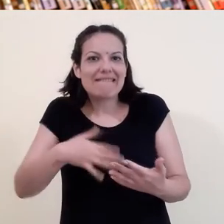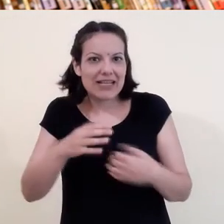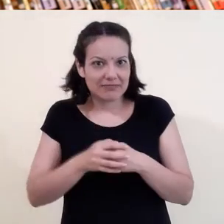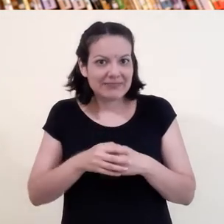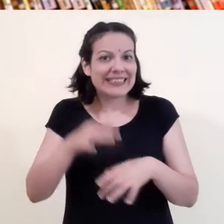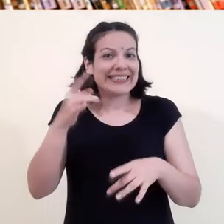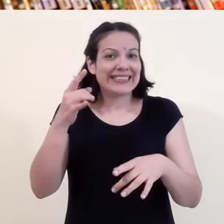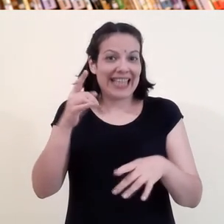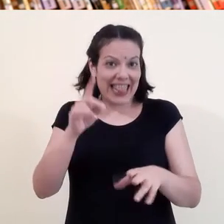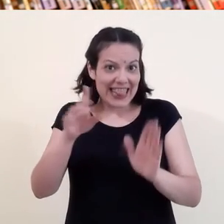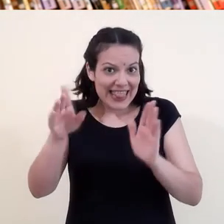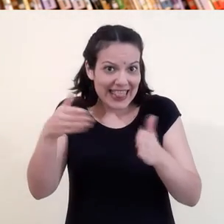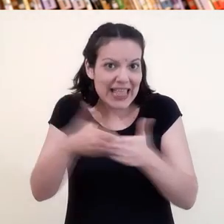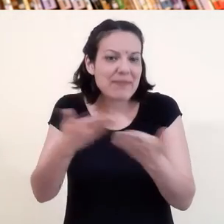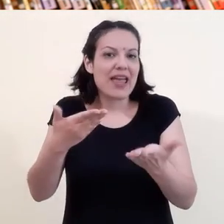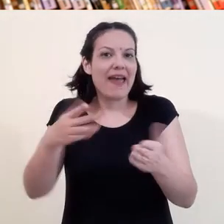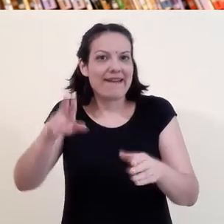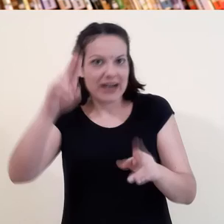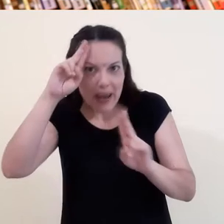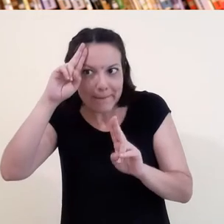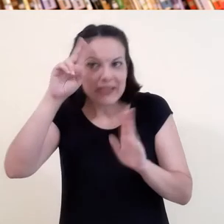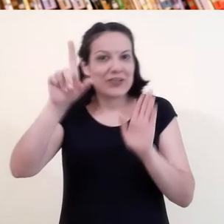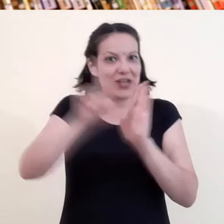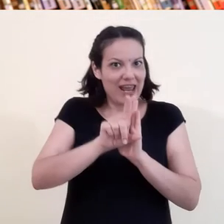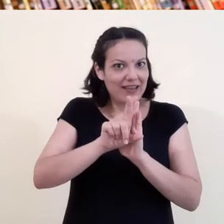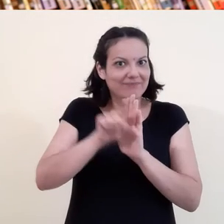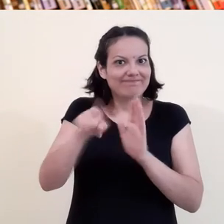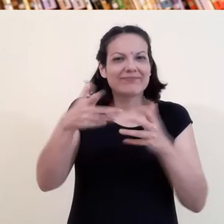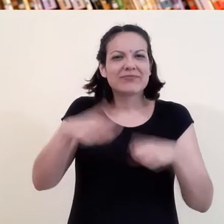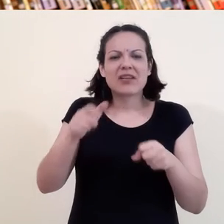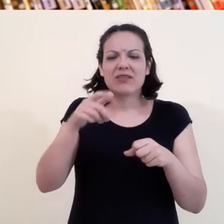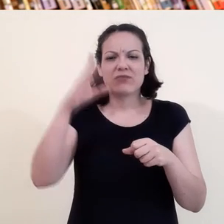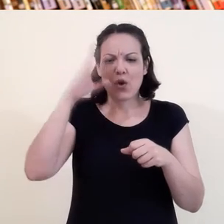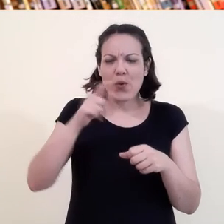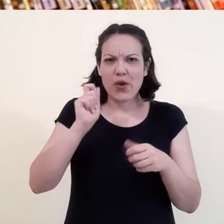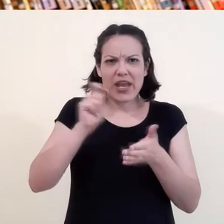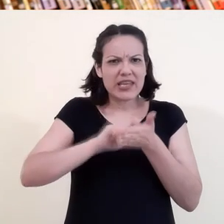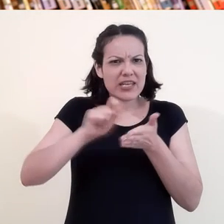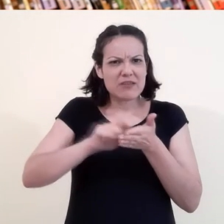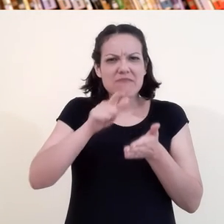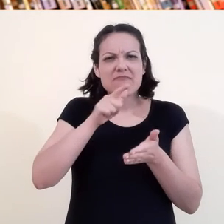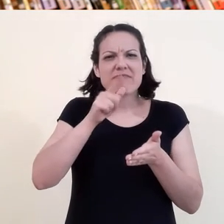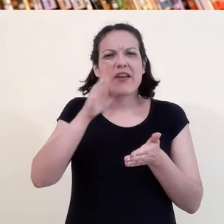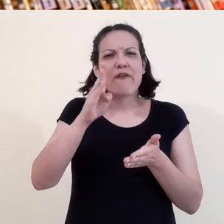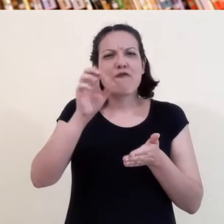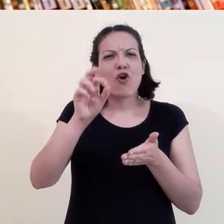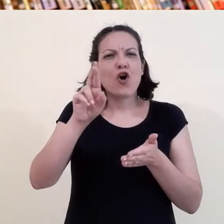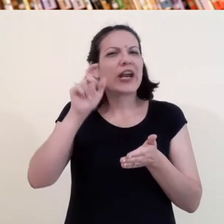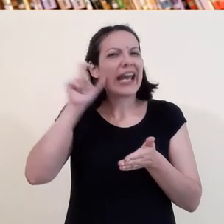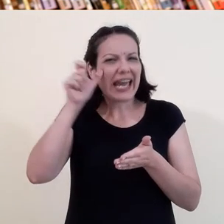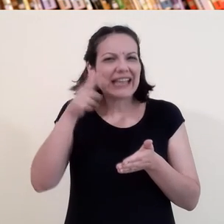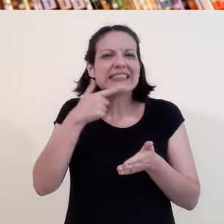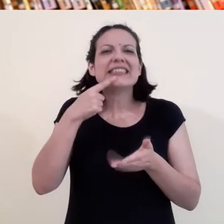el límite es el respeto y la ley. Ese respeto de encontrar, no me acuerdo qué escritor lo dice, pero creo